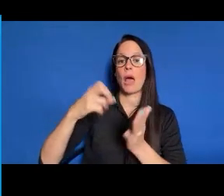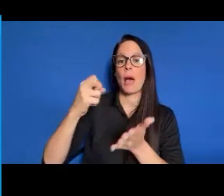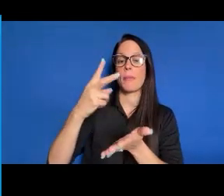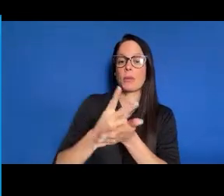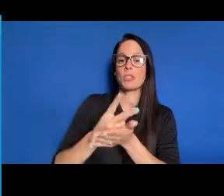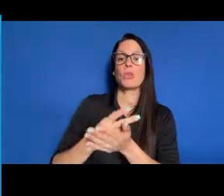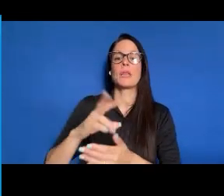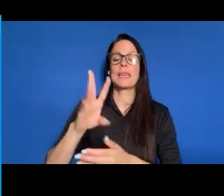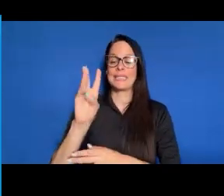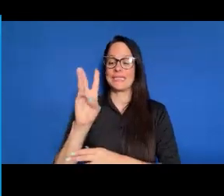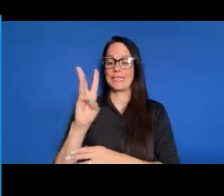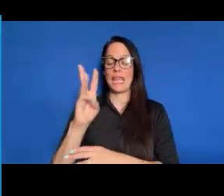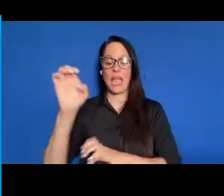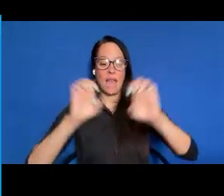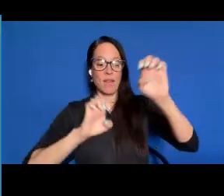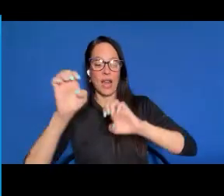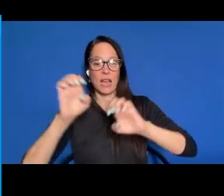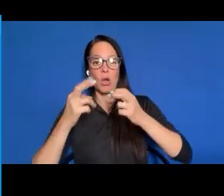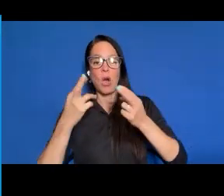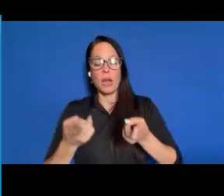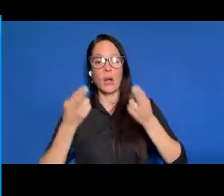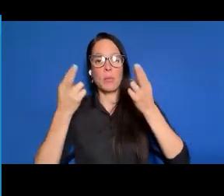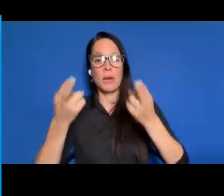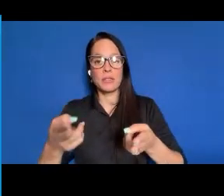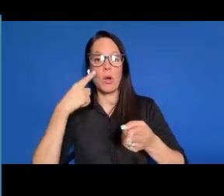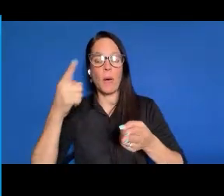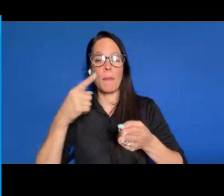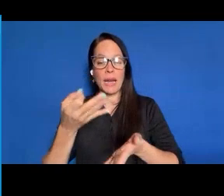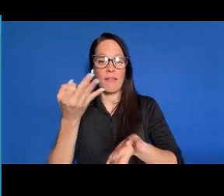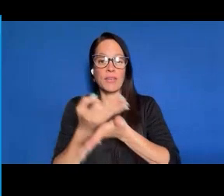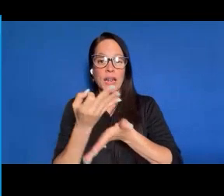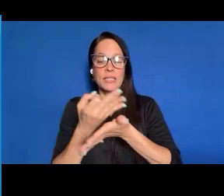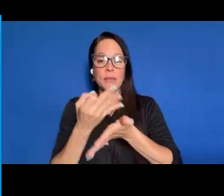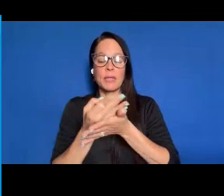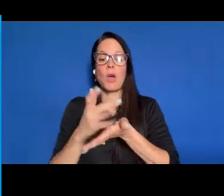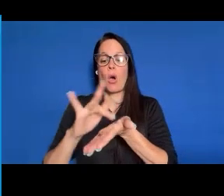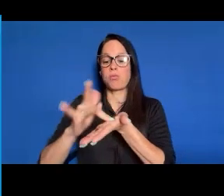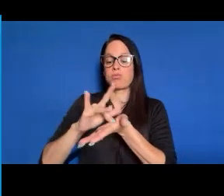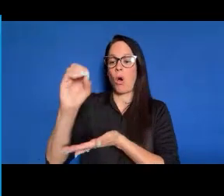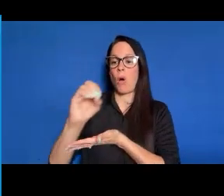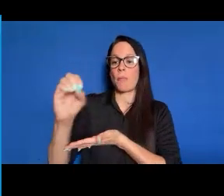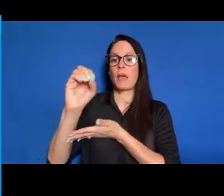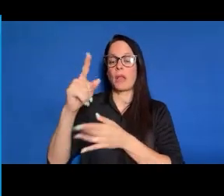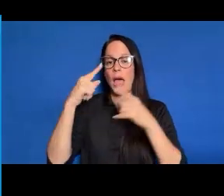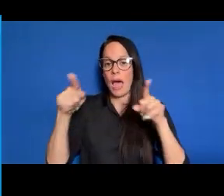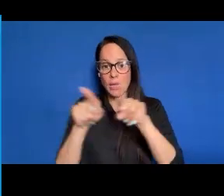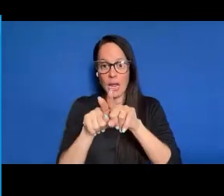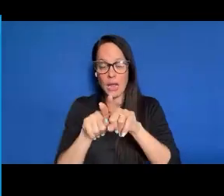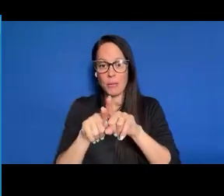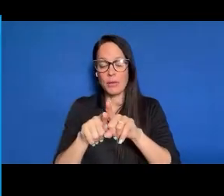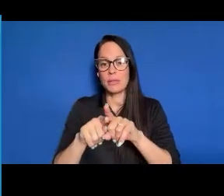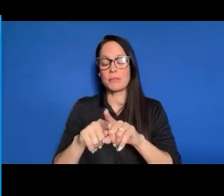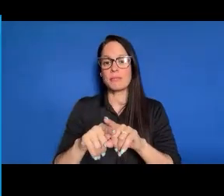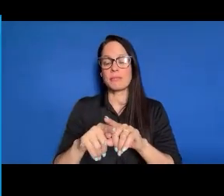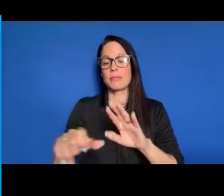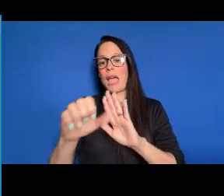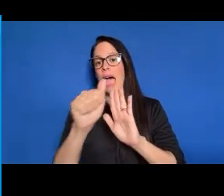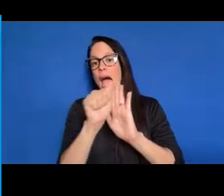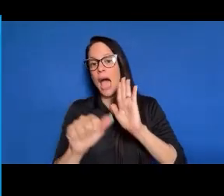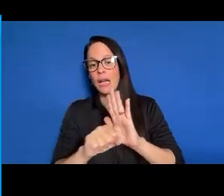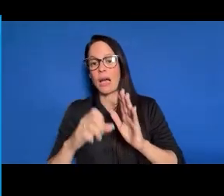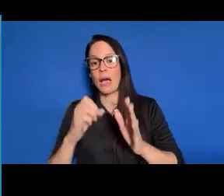evaluación de recomendación de propuestas para financiamiento mediante los Opioid Settlement Agreements, Abatement Account Fund. 7, informe de resultados